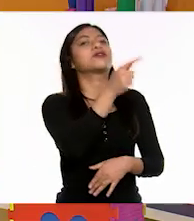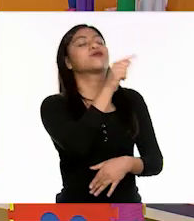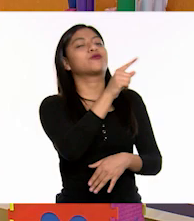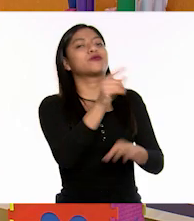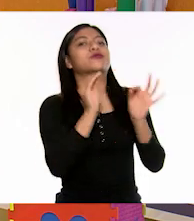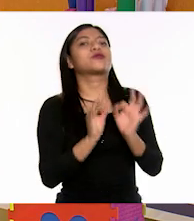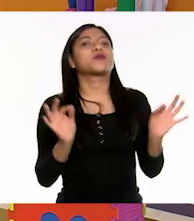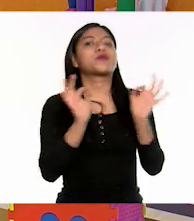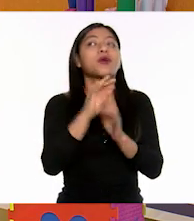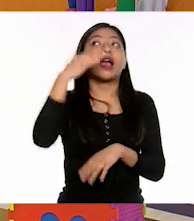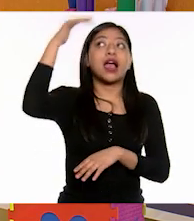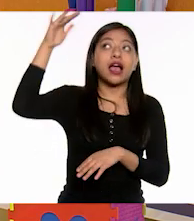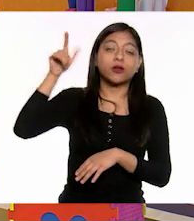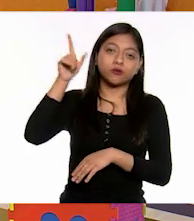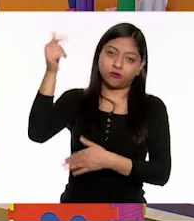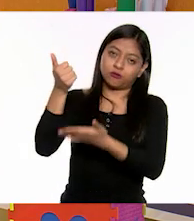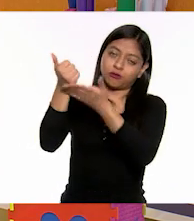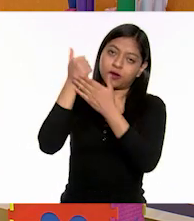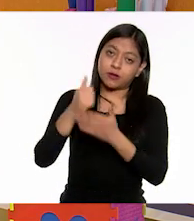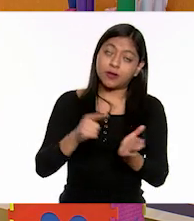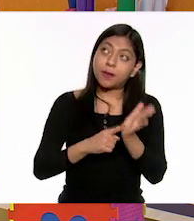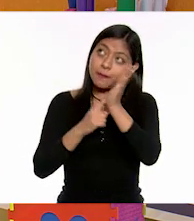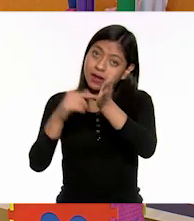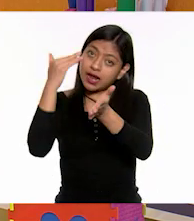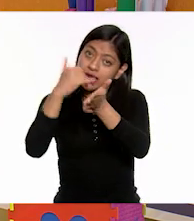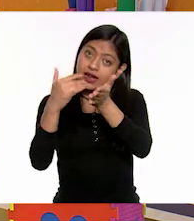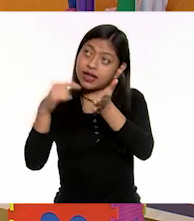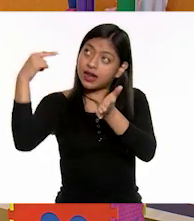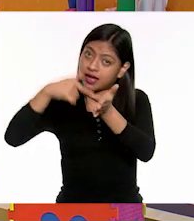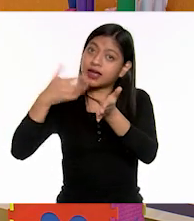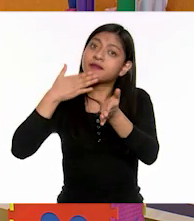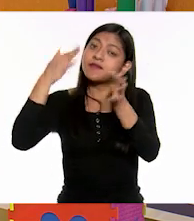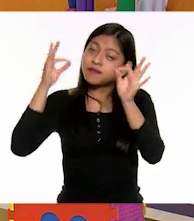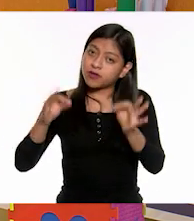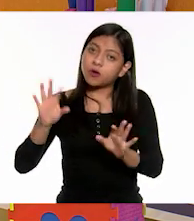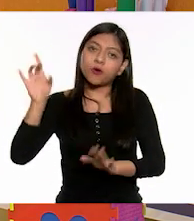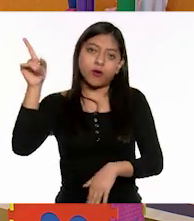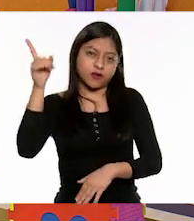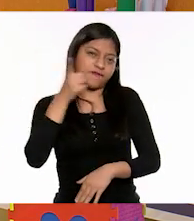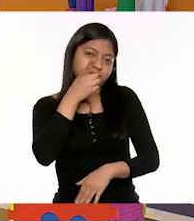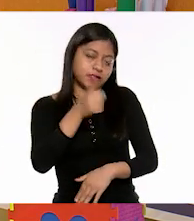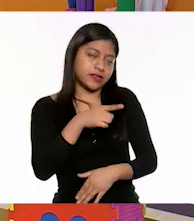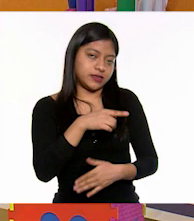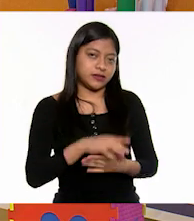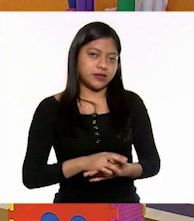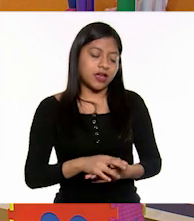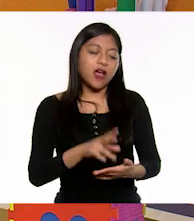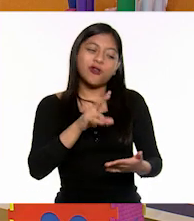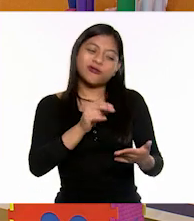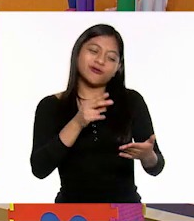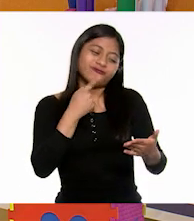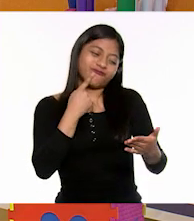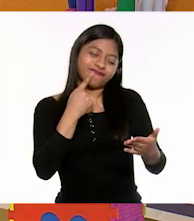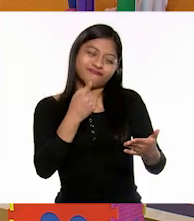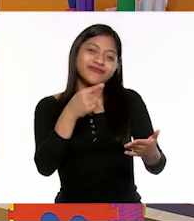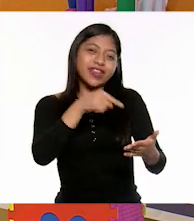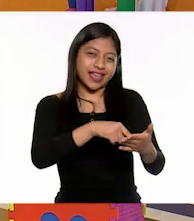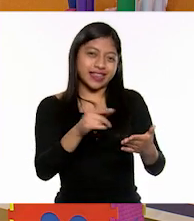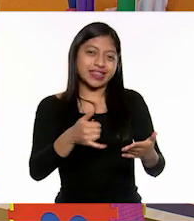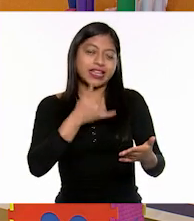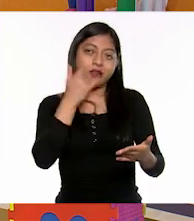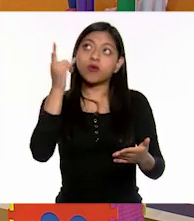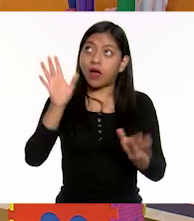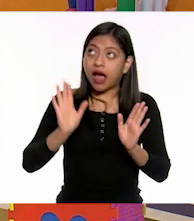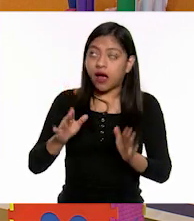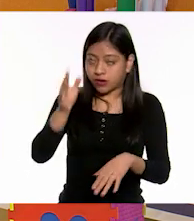pídele a alguien que lea tu texto y si te localiza alguno pues algún error lo